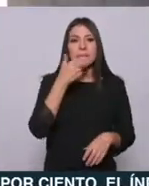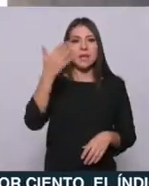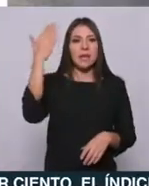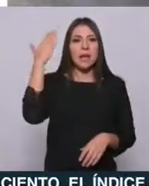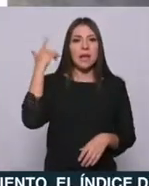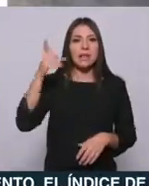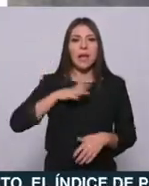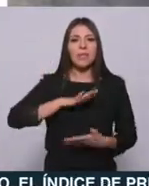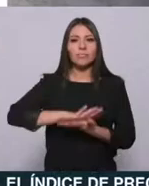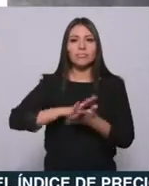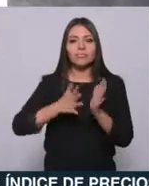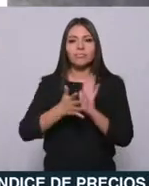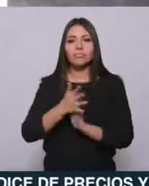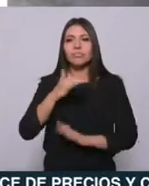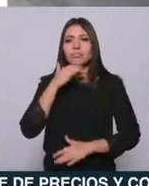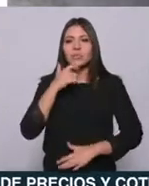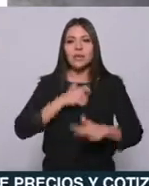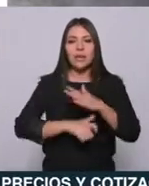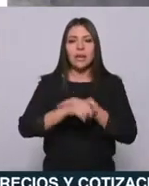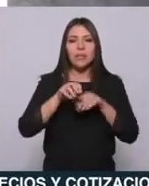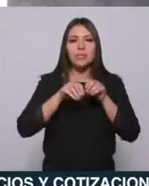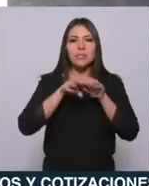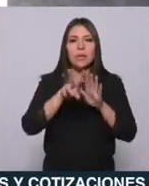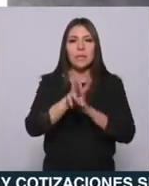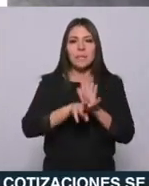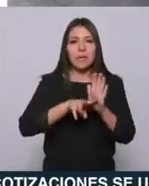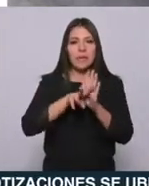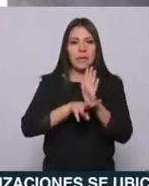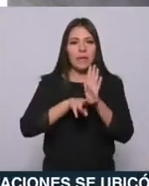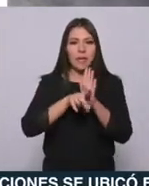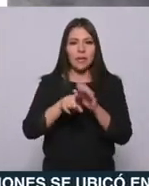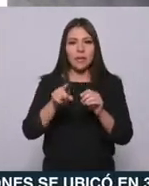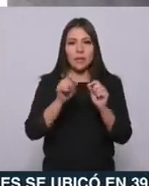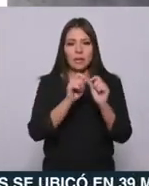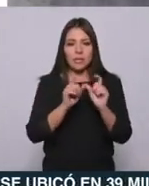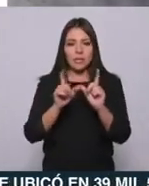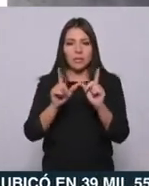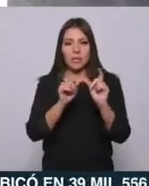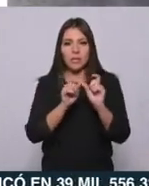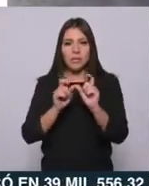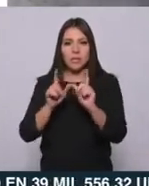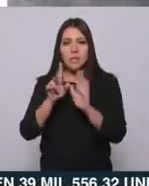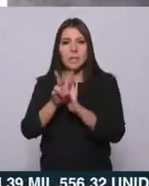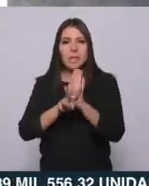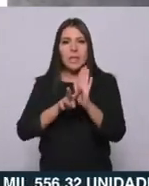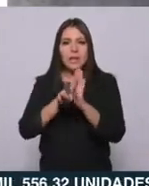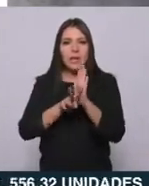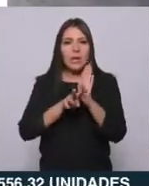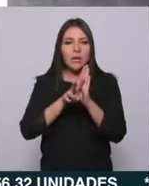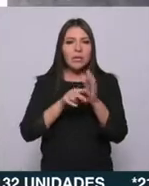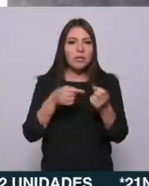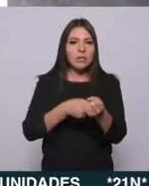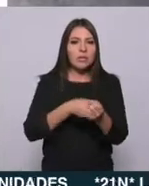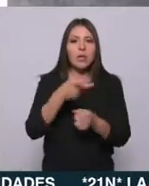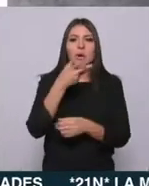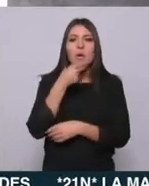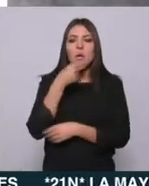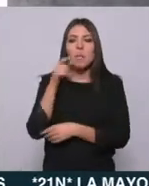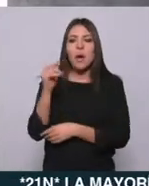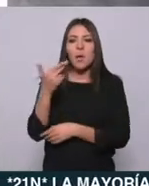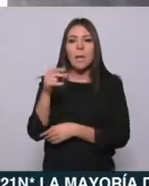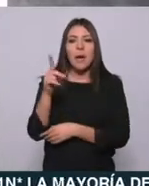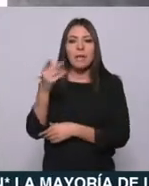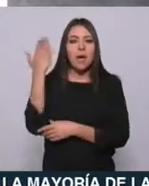soborno conocido como videoescándalos. Se trató de la difusión de una serie de grabaciones clandestinas que hizo Ahumada Kurtz en